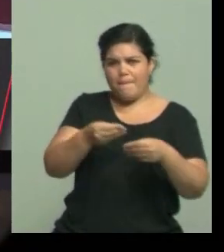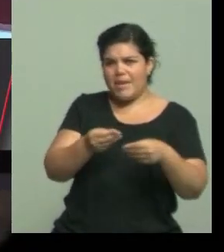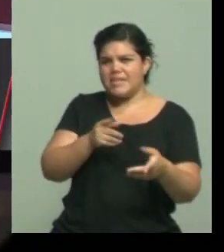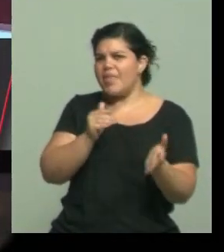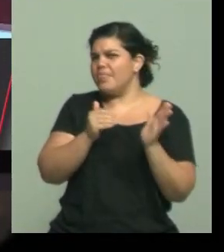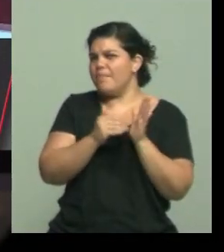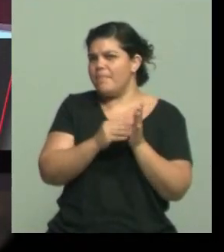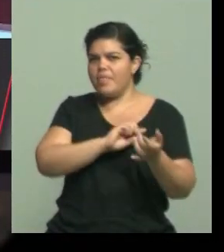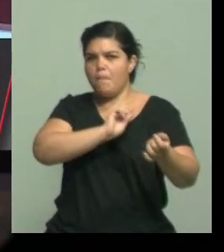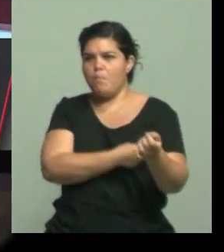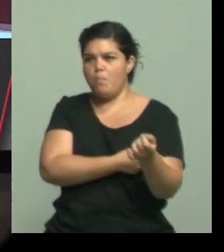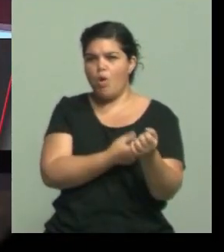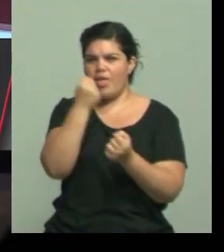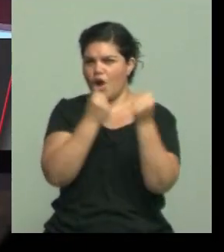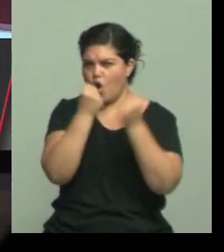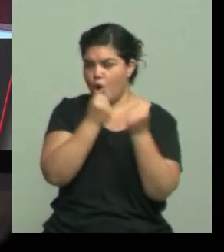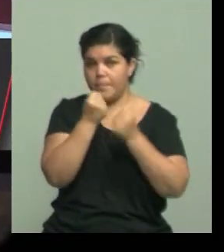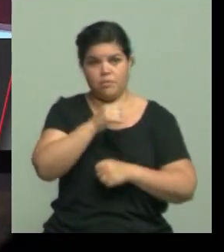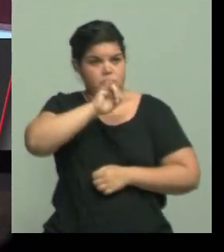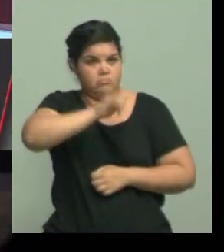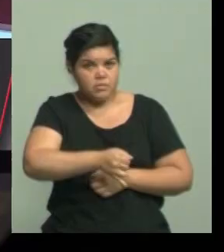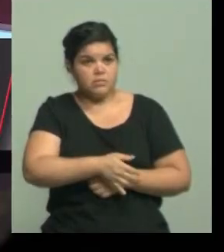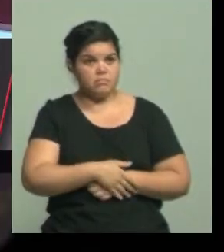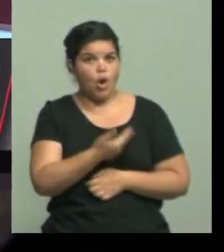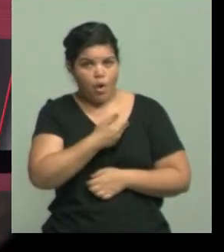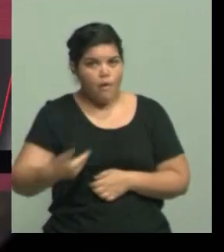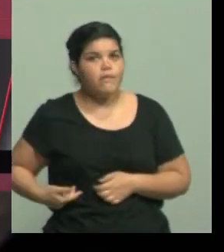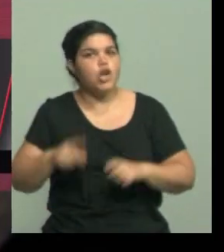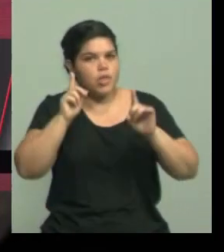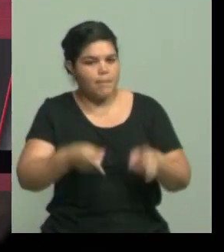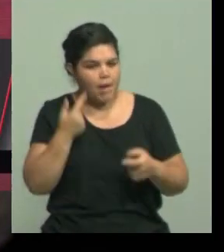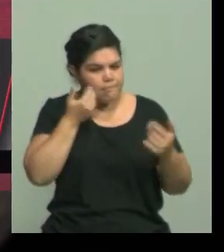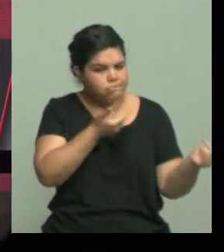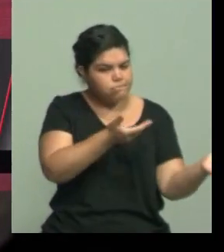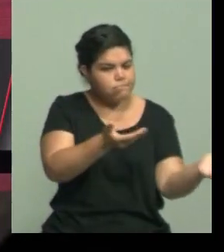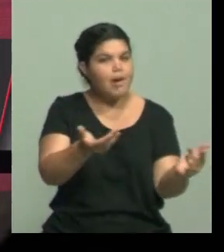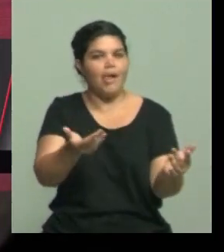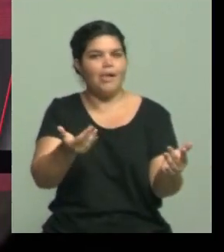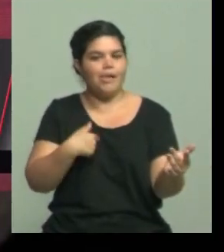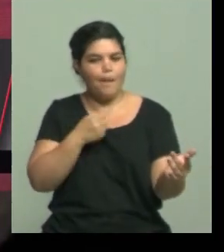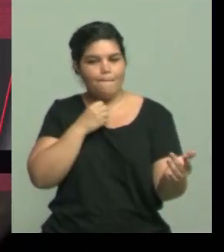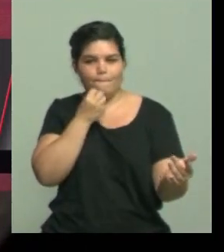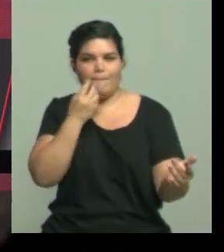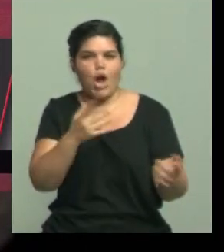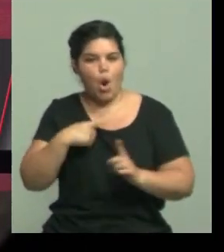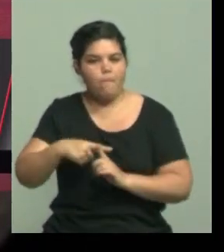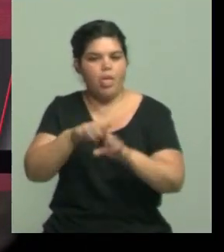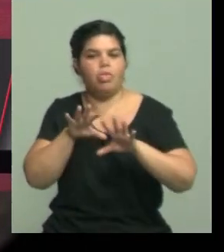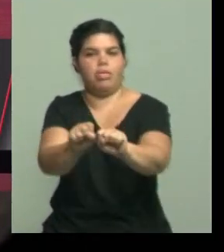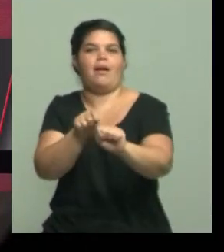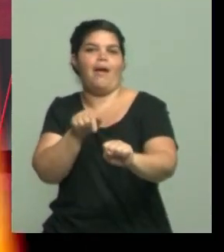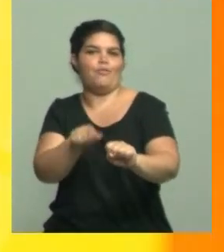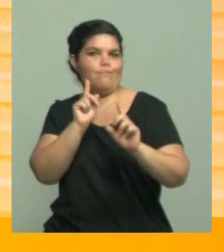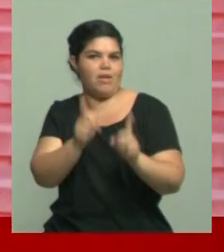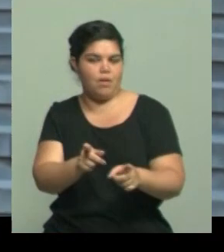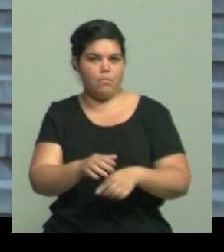económico. Sí, el gobierno también sale a disputar a la cancha. Sí. Para mí la responsabilidad la tiene los medios o